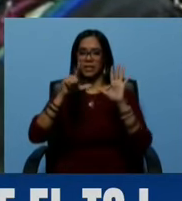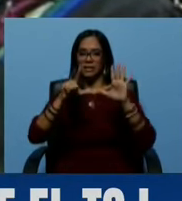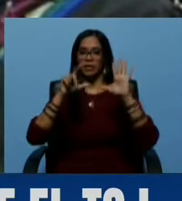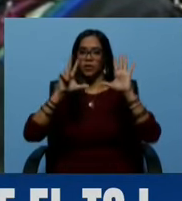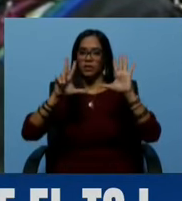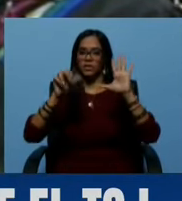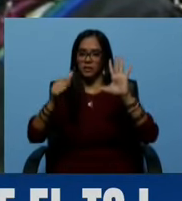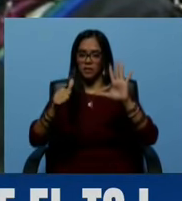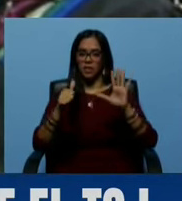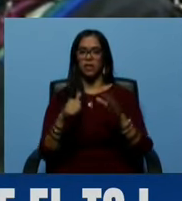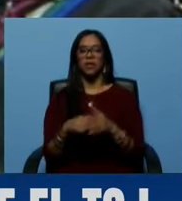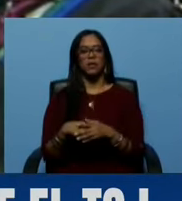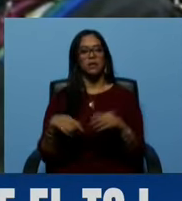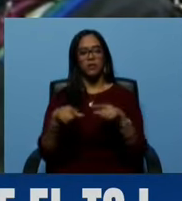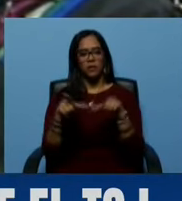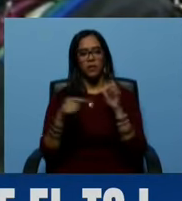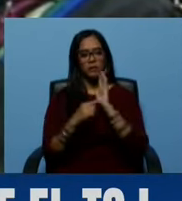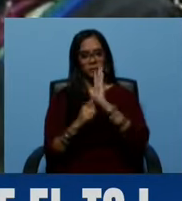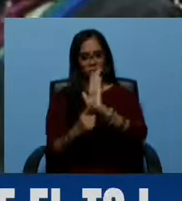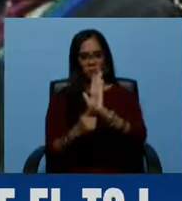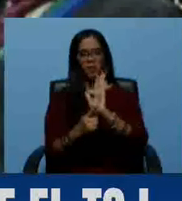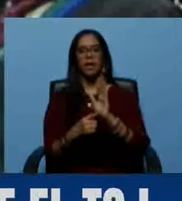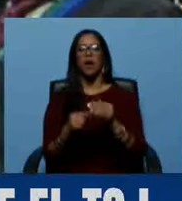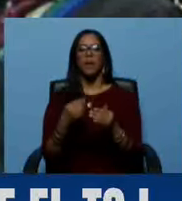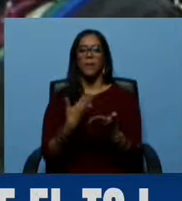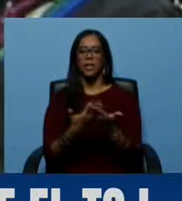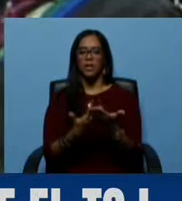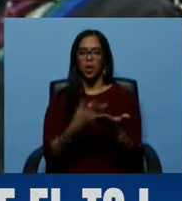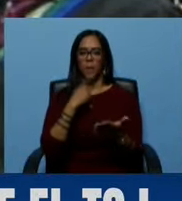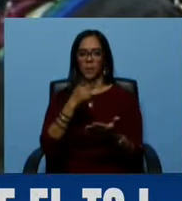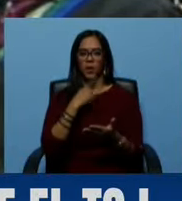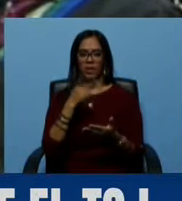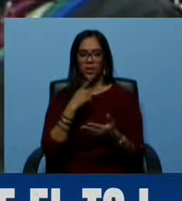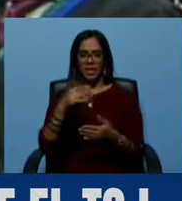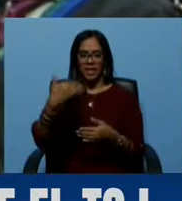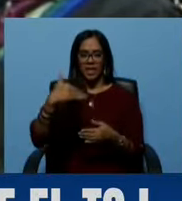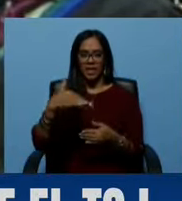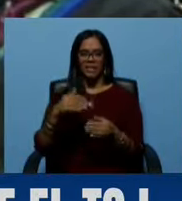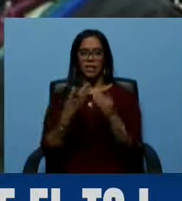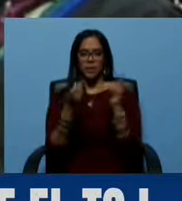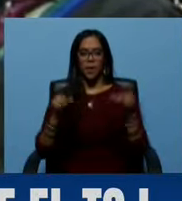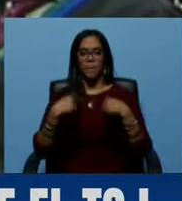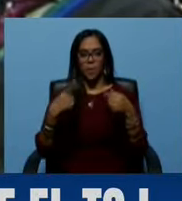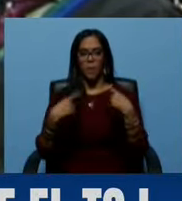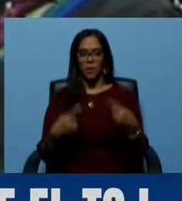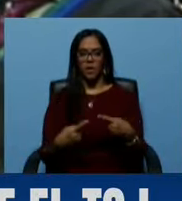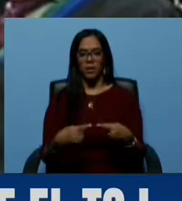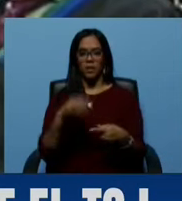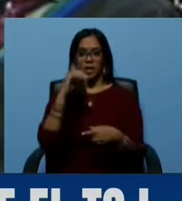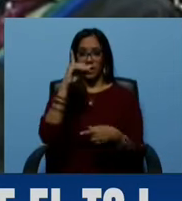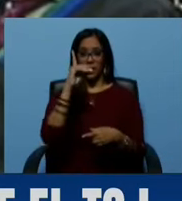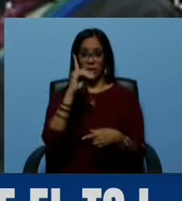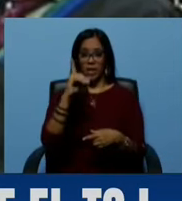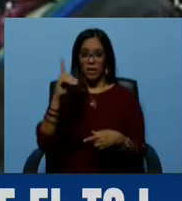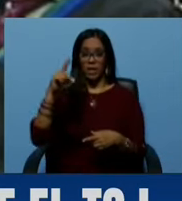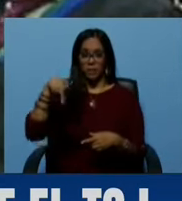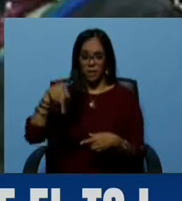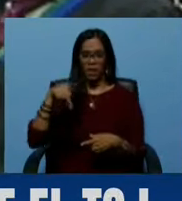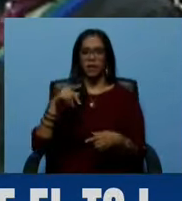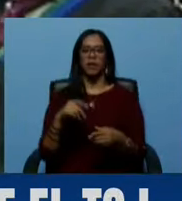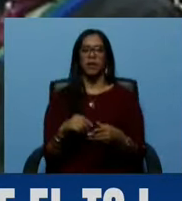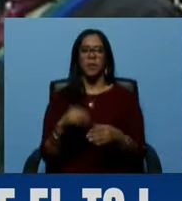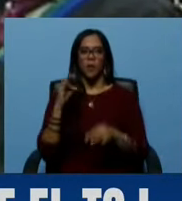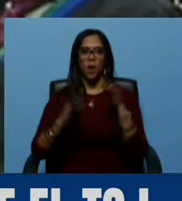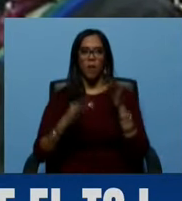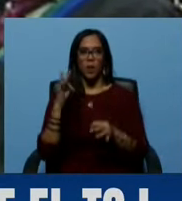6.233.786, en su condición de representante de la organización con fines políticos Derecha Democrática Popular, DDP, asistido por los